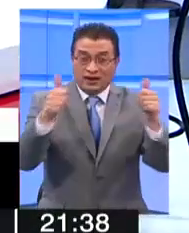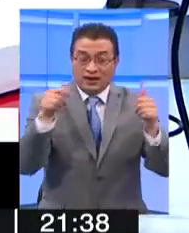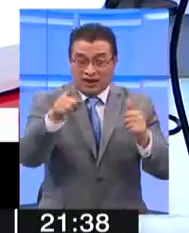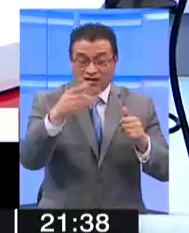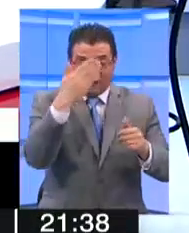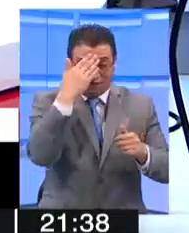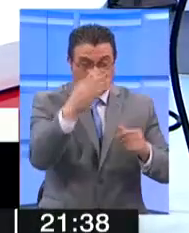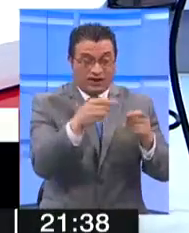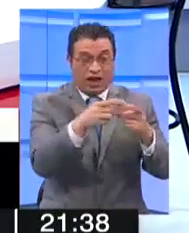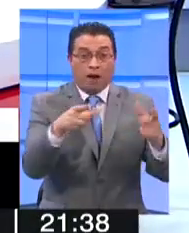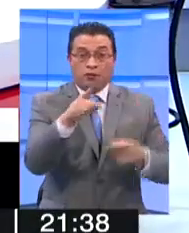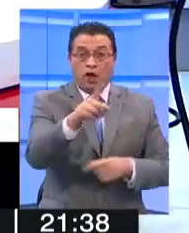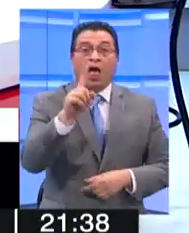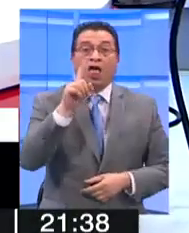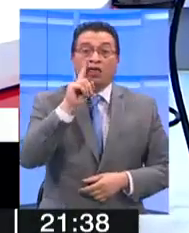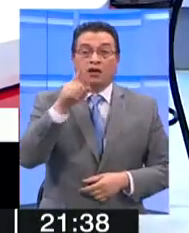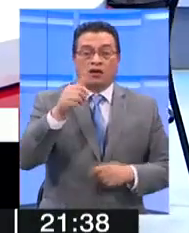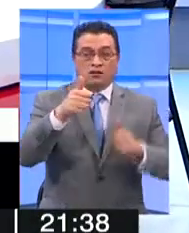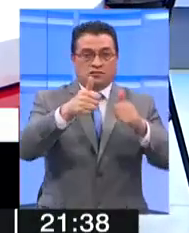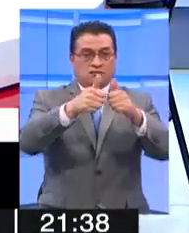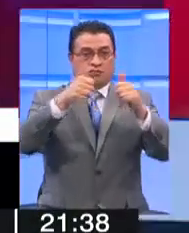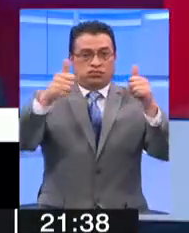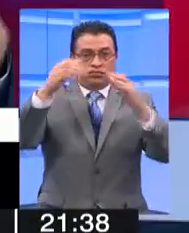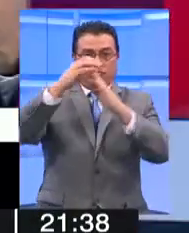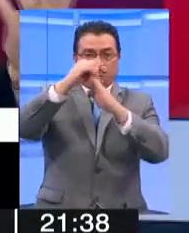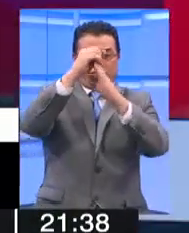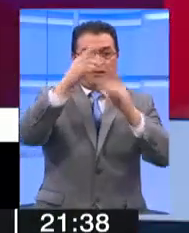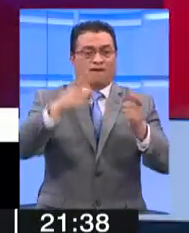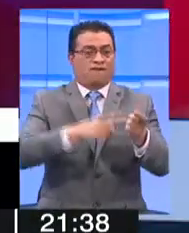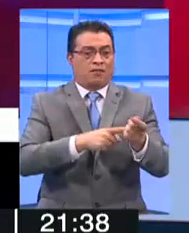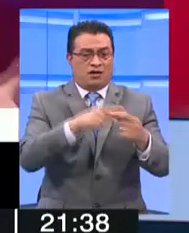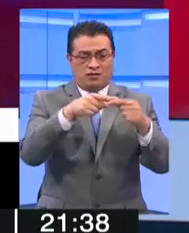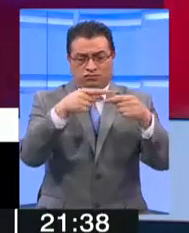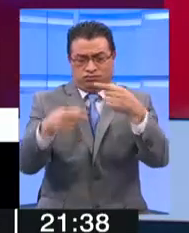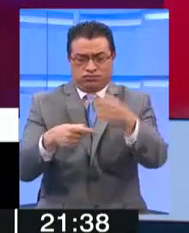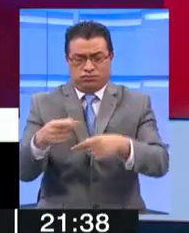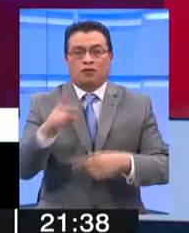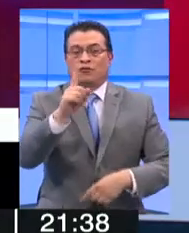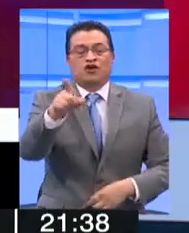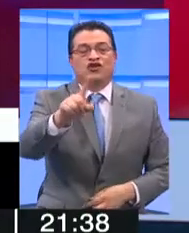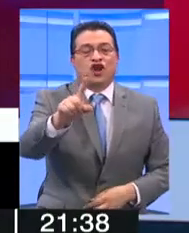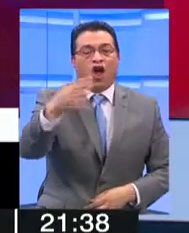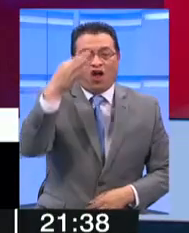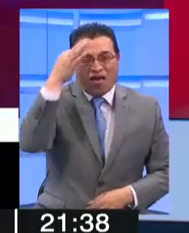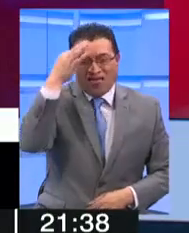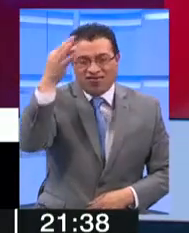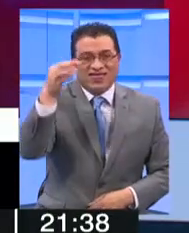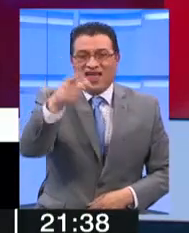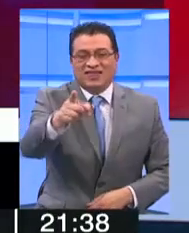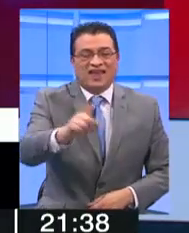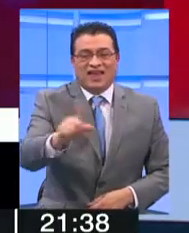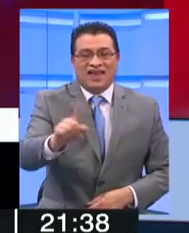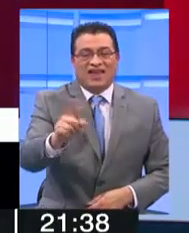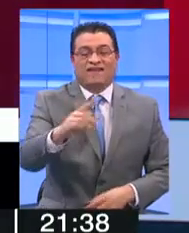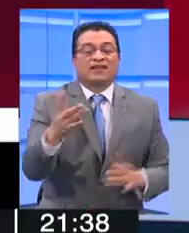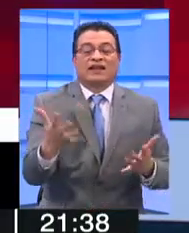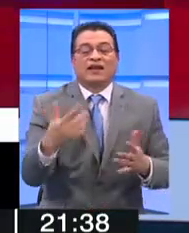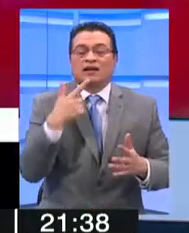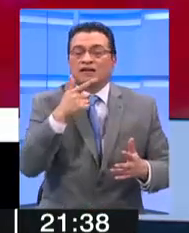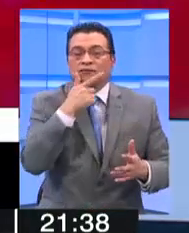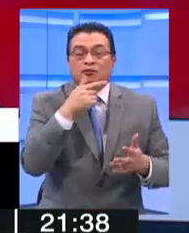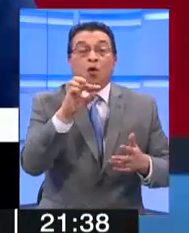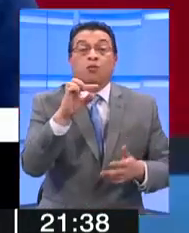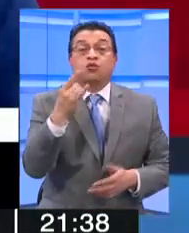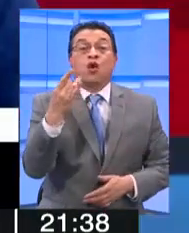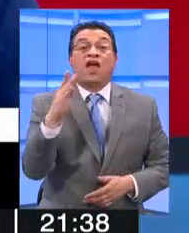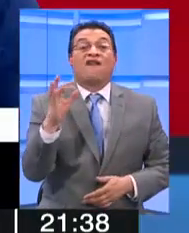Frente Amplio, muchos de ellos vienen de la élite, vienen de una situación muy acomodada y por eso no entienden lo que dice él, no entienden lo que está en juego para el pueblo en